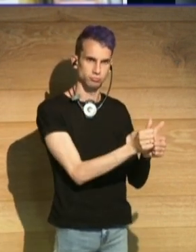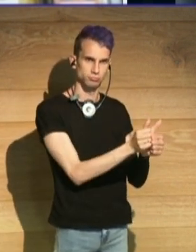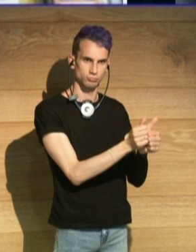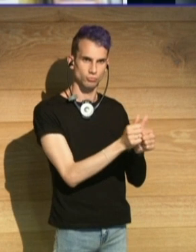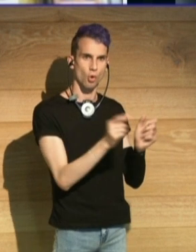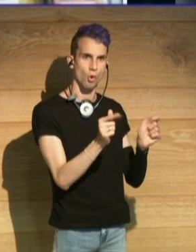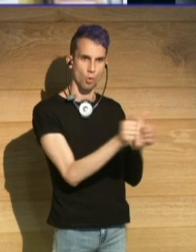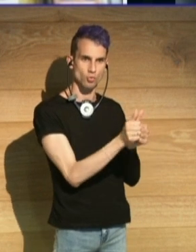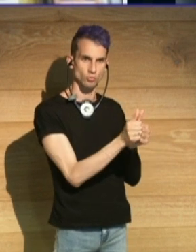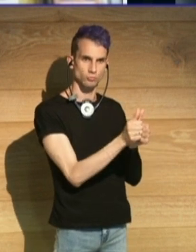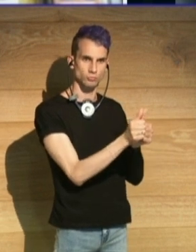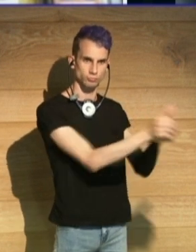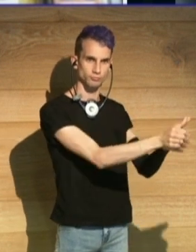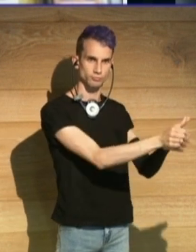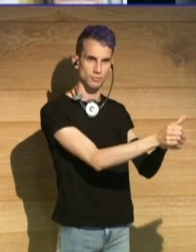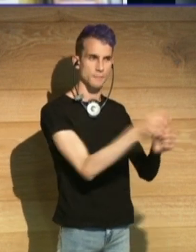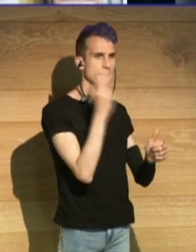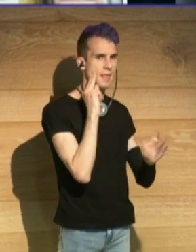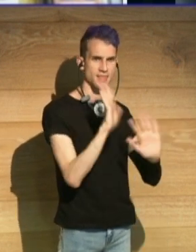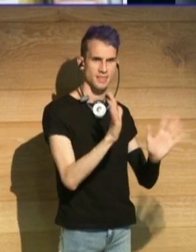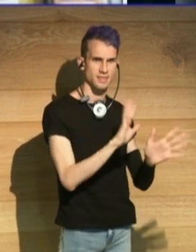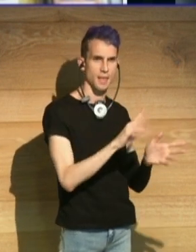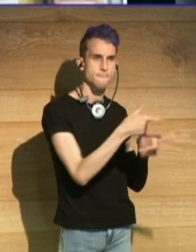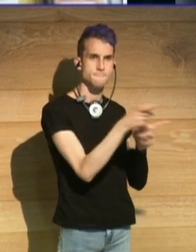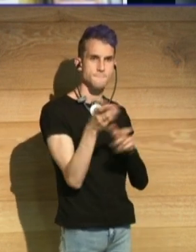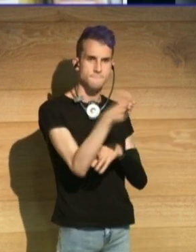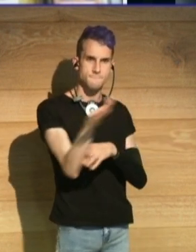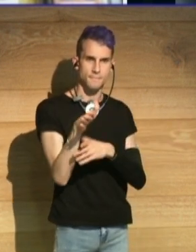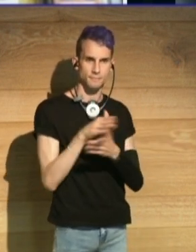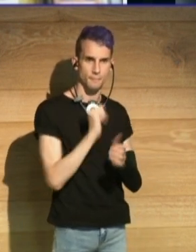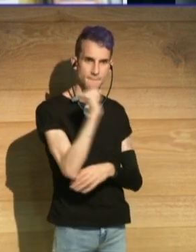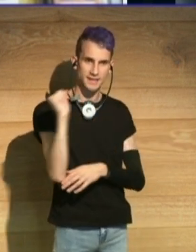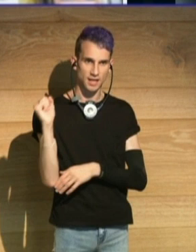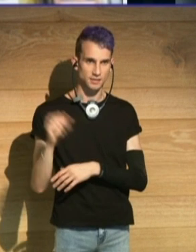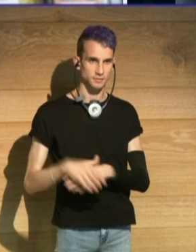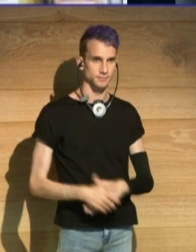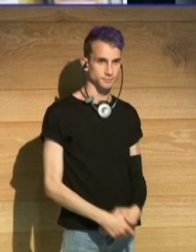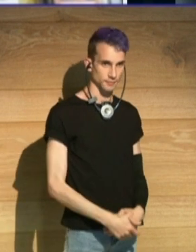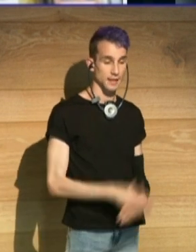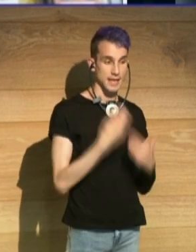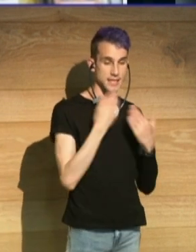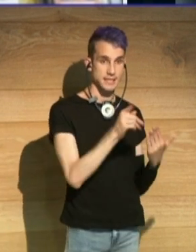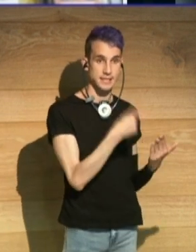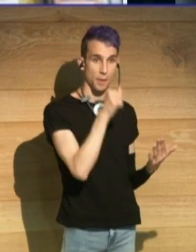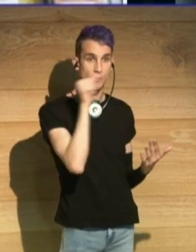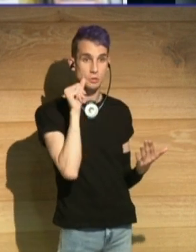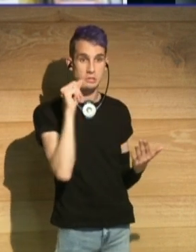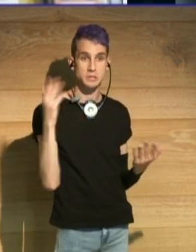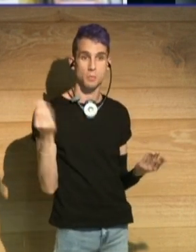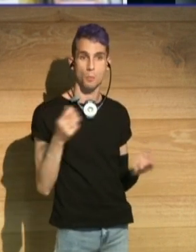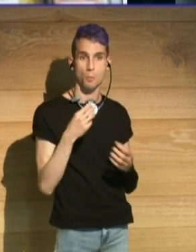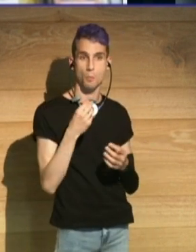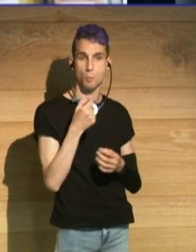tu lado, no les temas, mata a los socialistas. Y gracias a esto Mussolini va ascendiendo